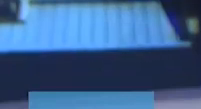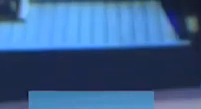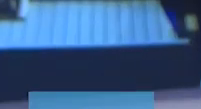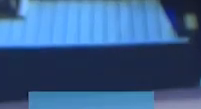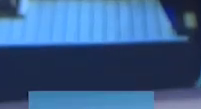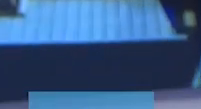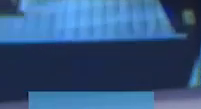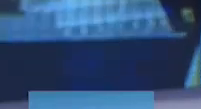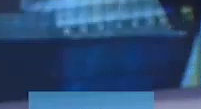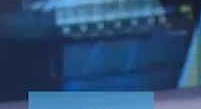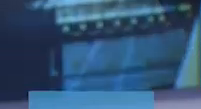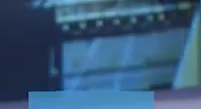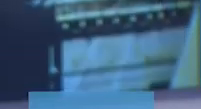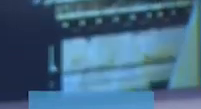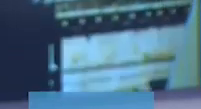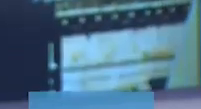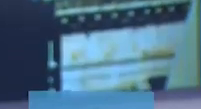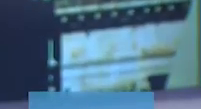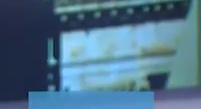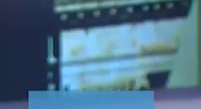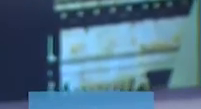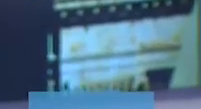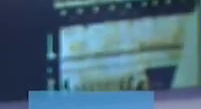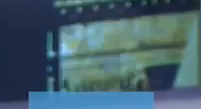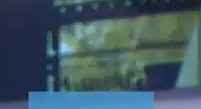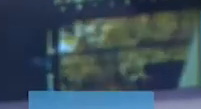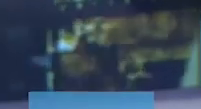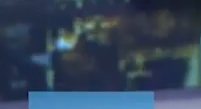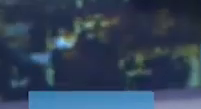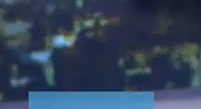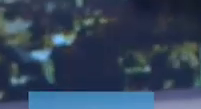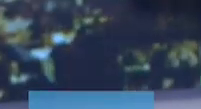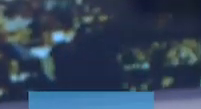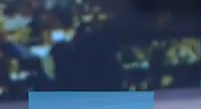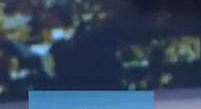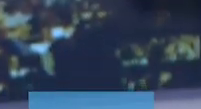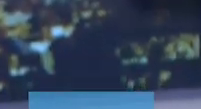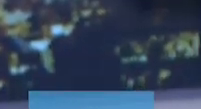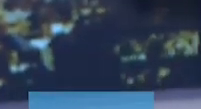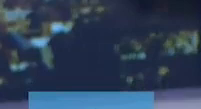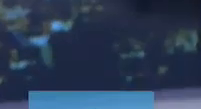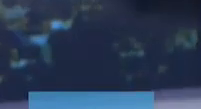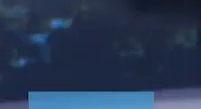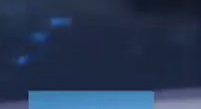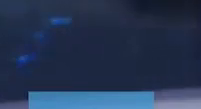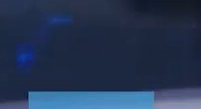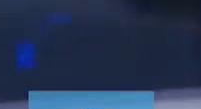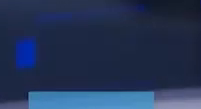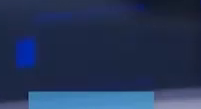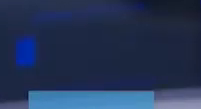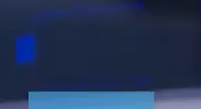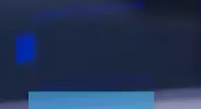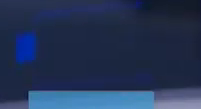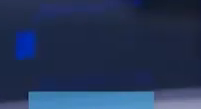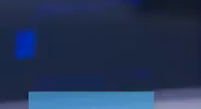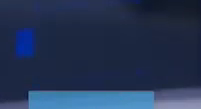Lacalle Pou y la fórmula Lacalle Pou-Argimón hacia la segunda vuelta. Guido Marini Ríos también lo hizo haciendo otras reflexiones.